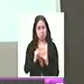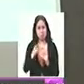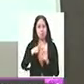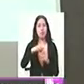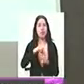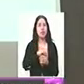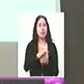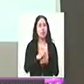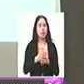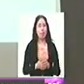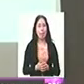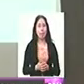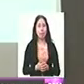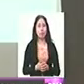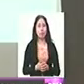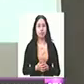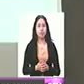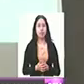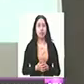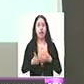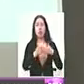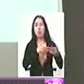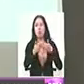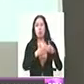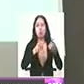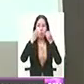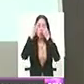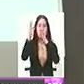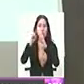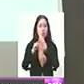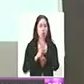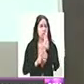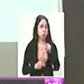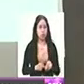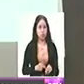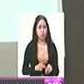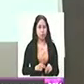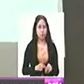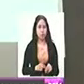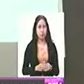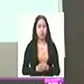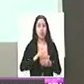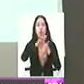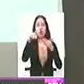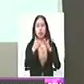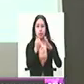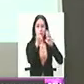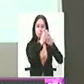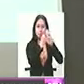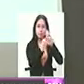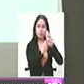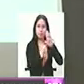control, tienen que bajar la guardia. Las medidas de contención tienen que